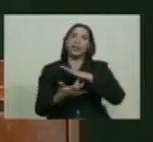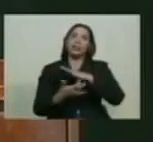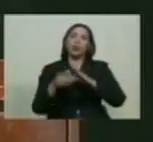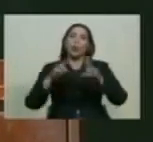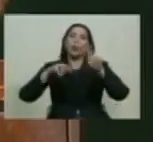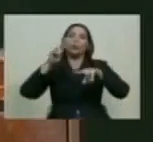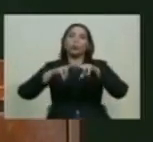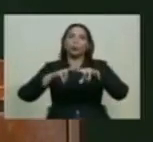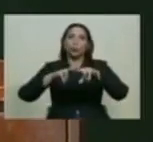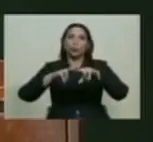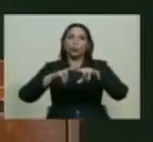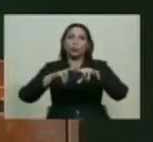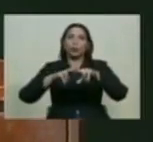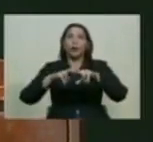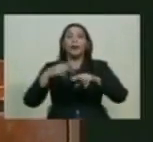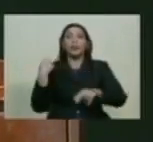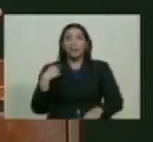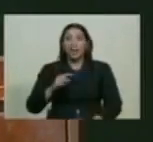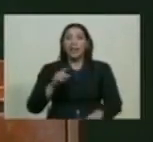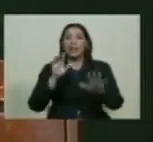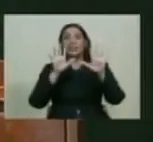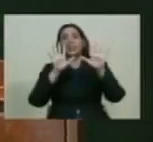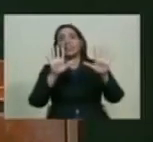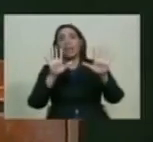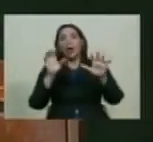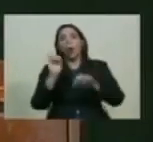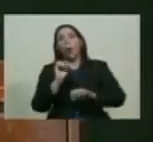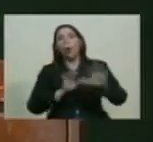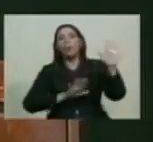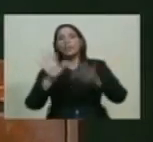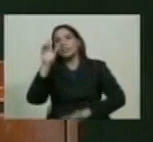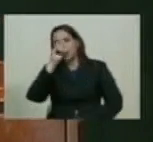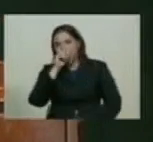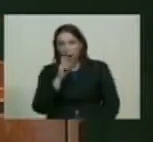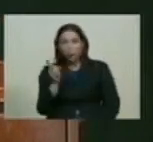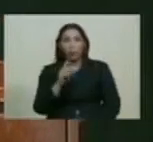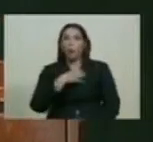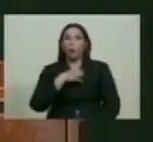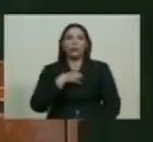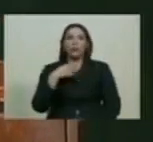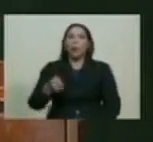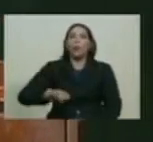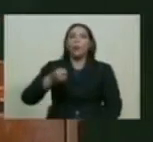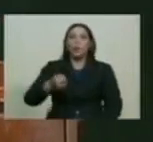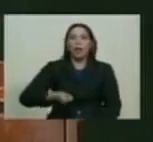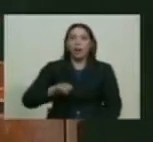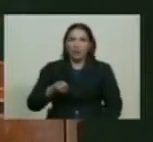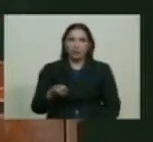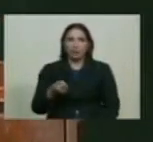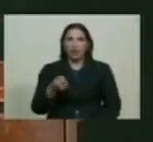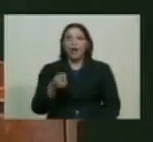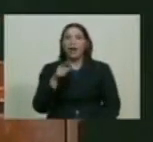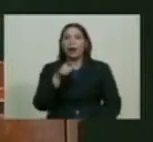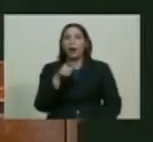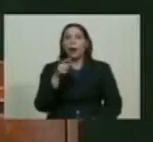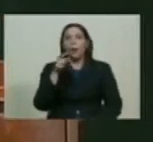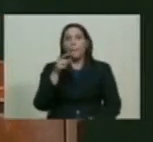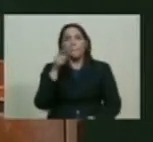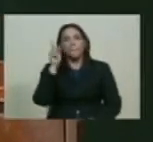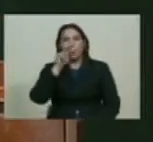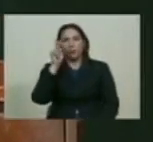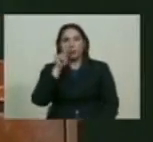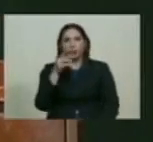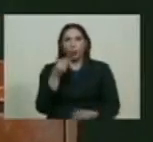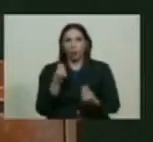pero que tienen 10 o 15 años y no podían jubilarse en la carrera docente. A través de la micromisión Simón Rodríguez hemos iniciado ya